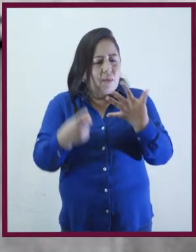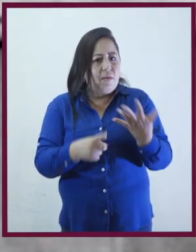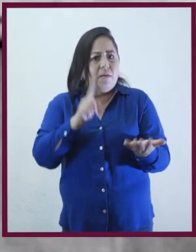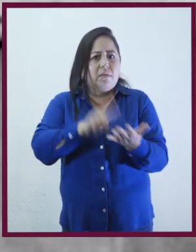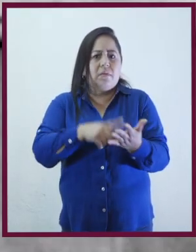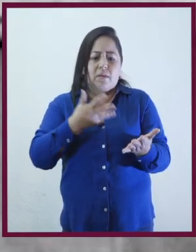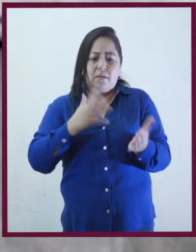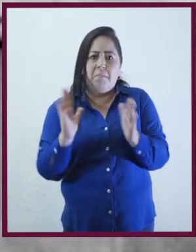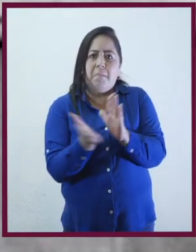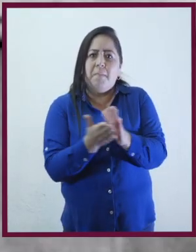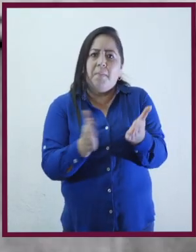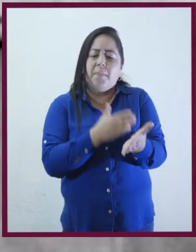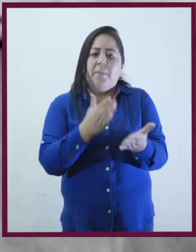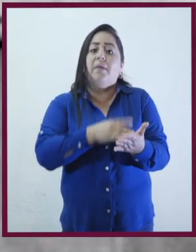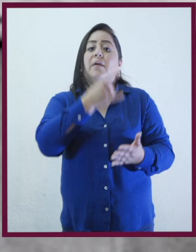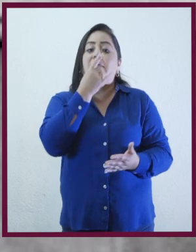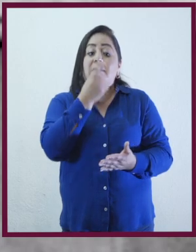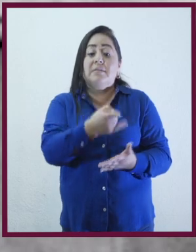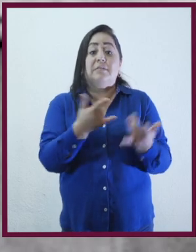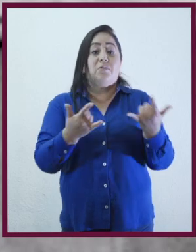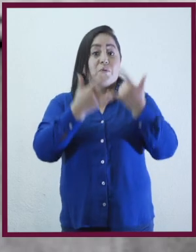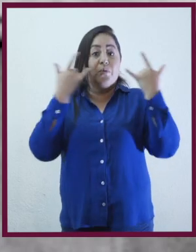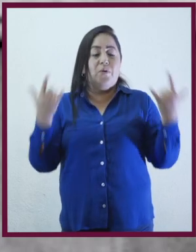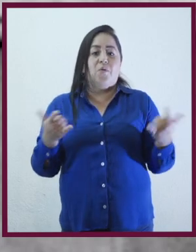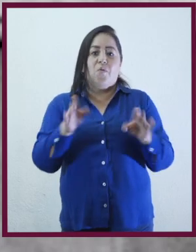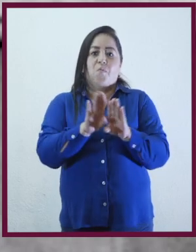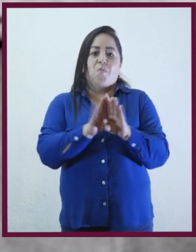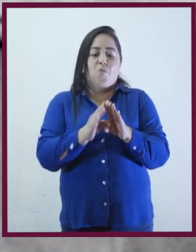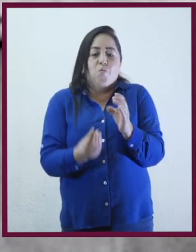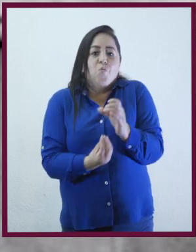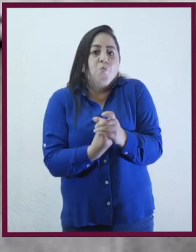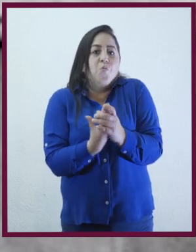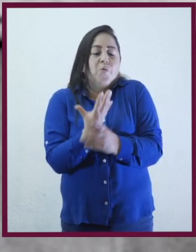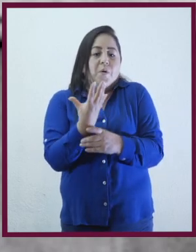ofrecen los documentos y escribe la historia de una manera